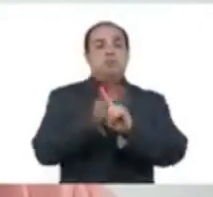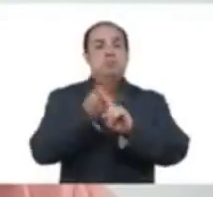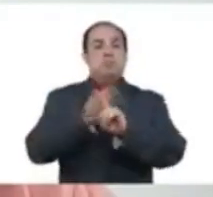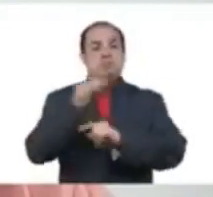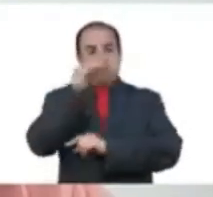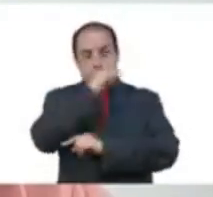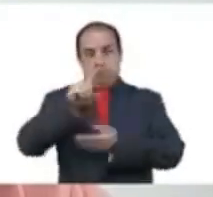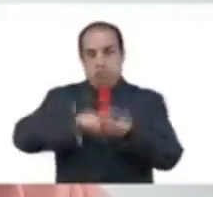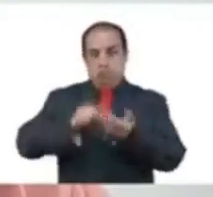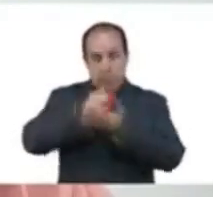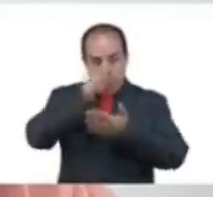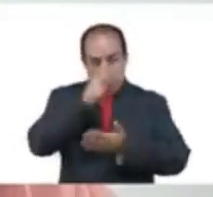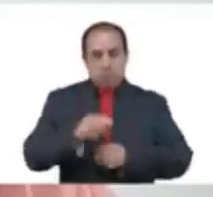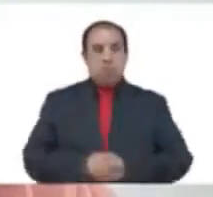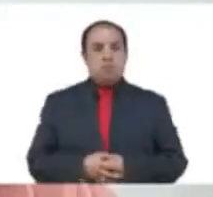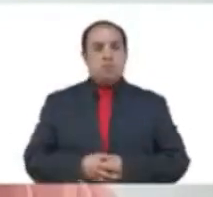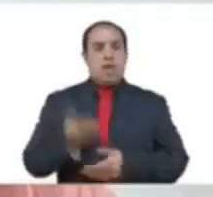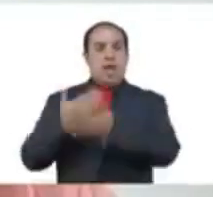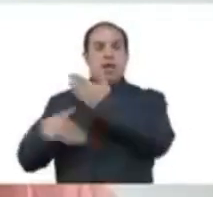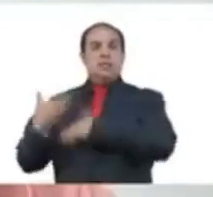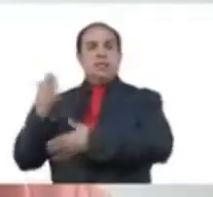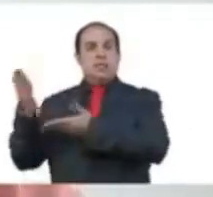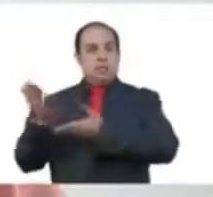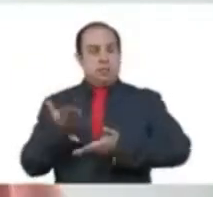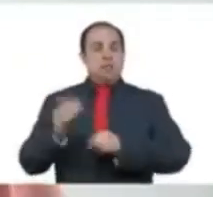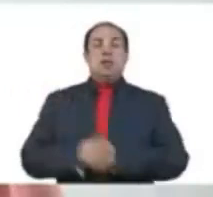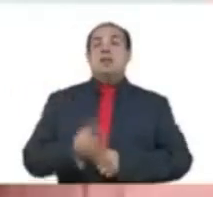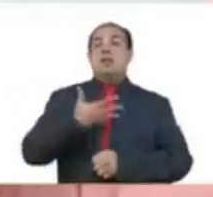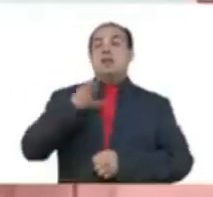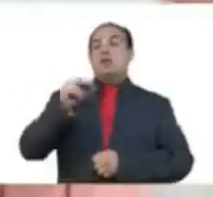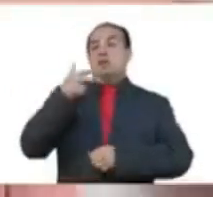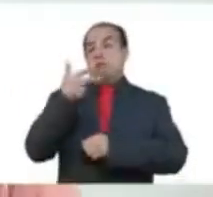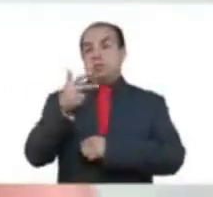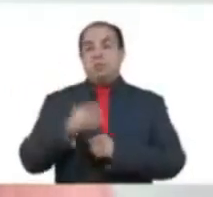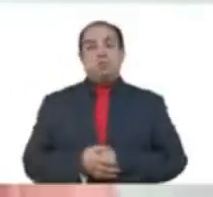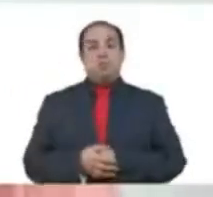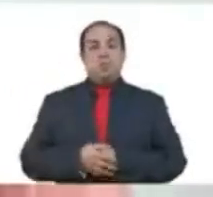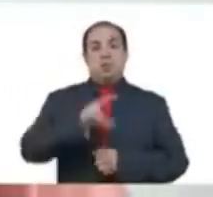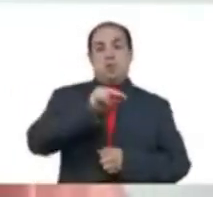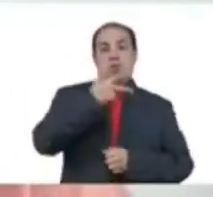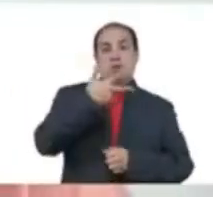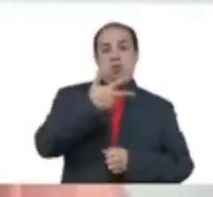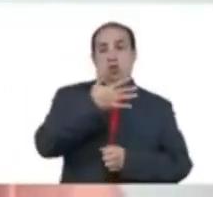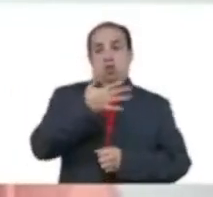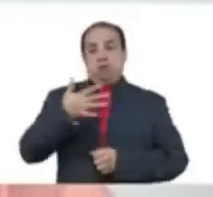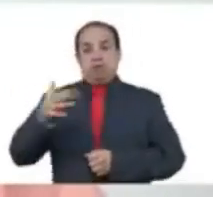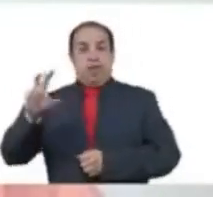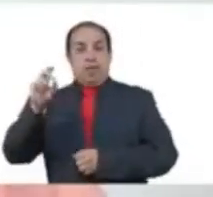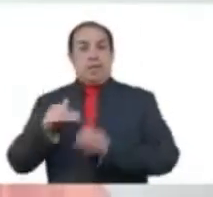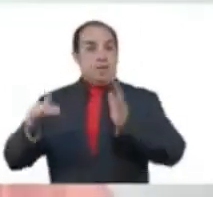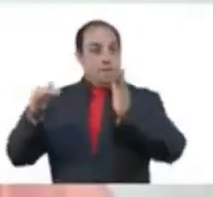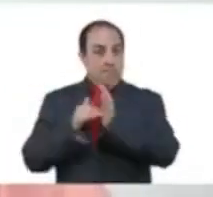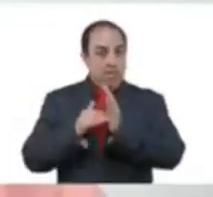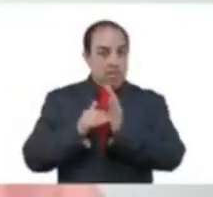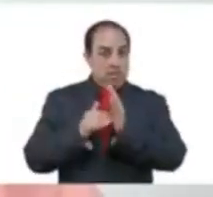México. Recordemos que cuando llegamos había apenas 98, entonces pues pasamos de 98 a más de 30 mil y en un